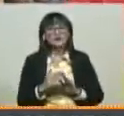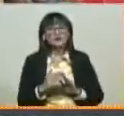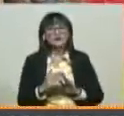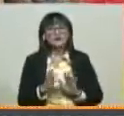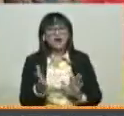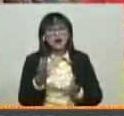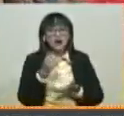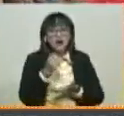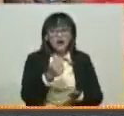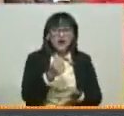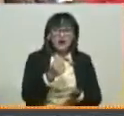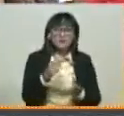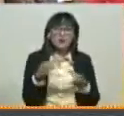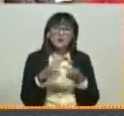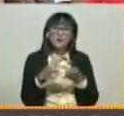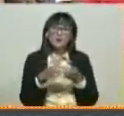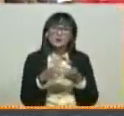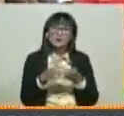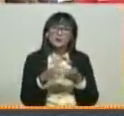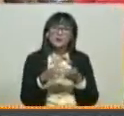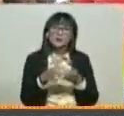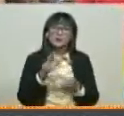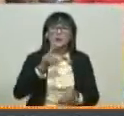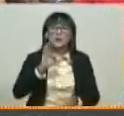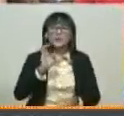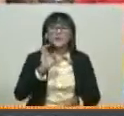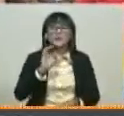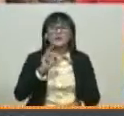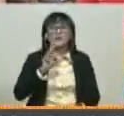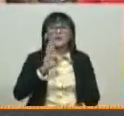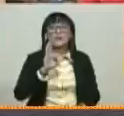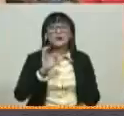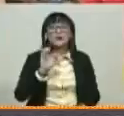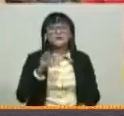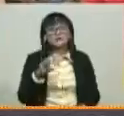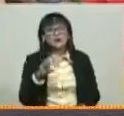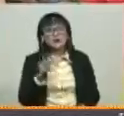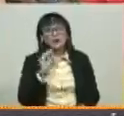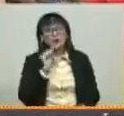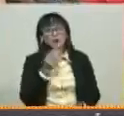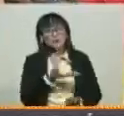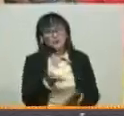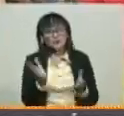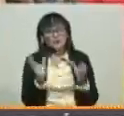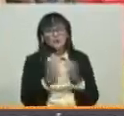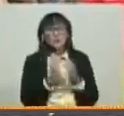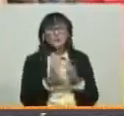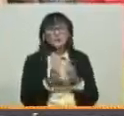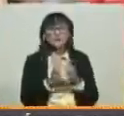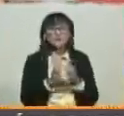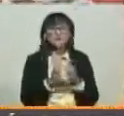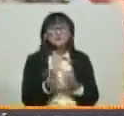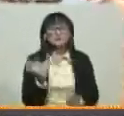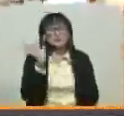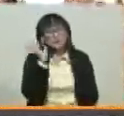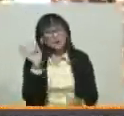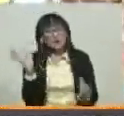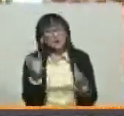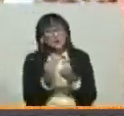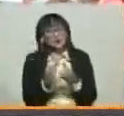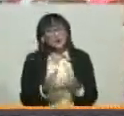los CLAP, la VC, la juventud, las